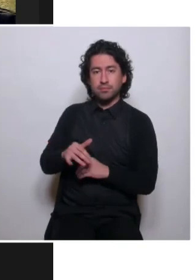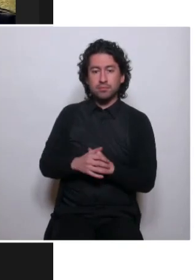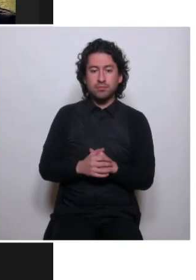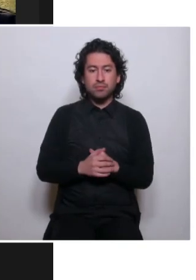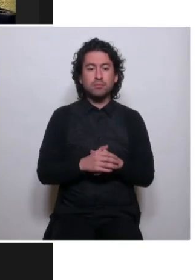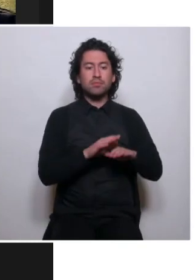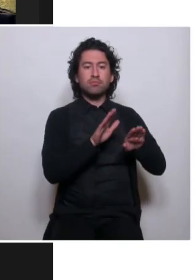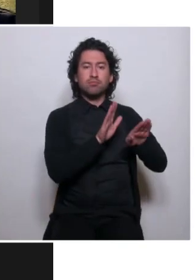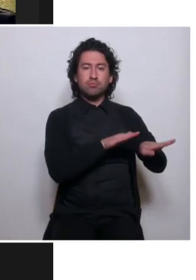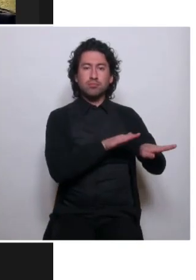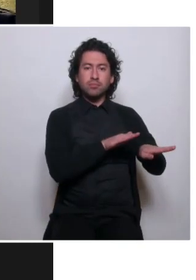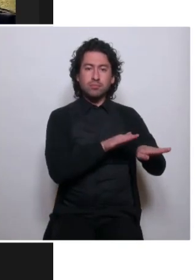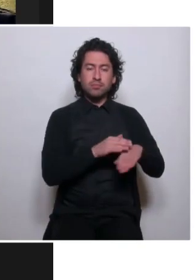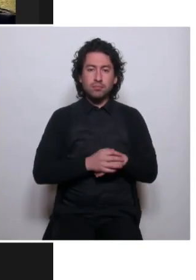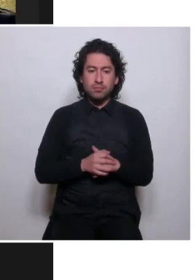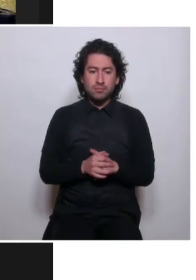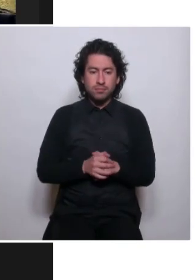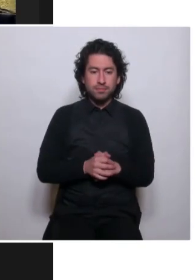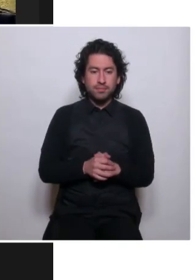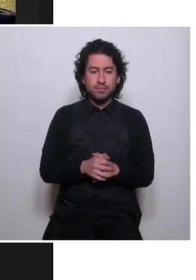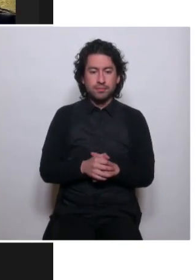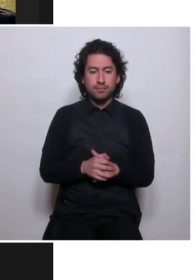A favor.